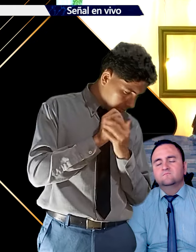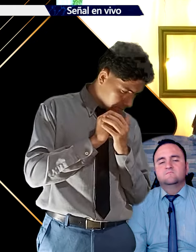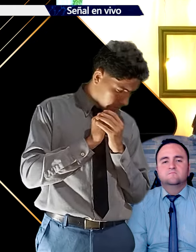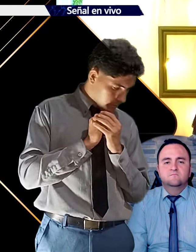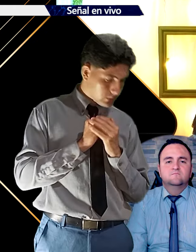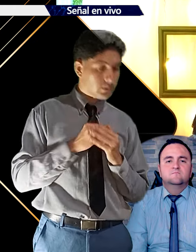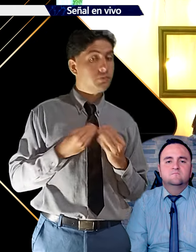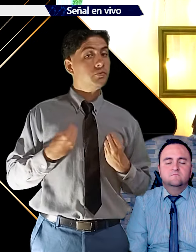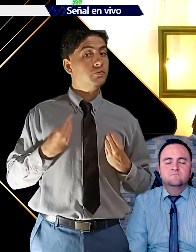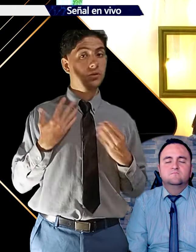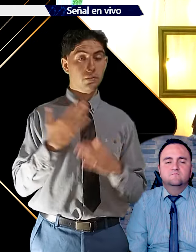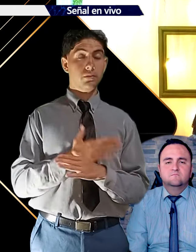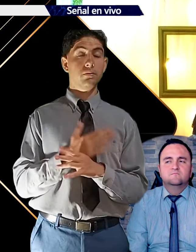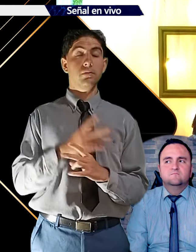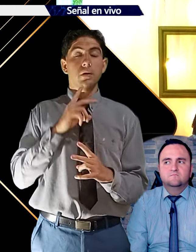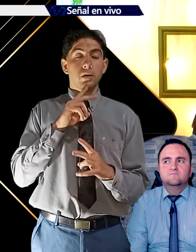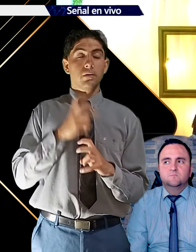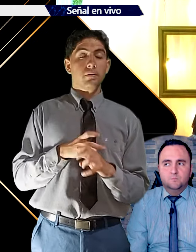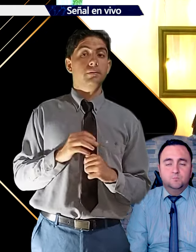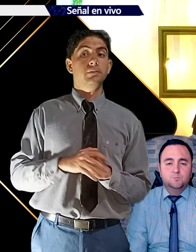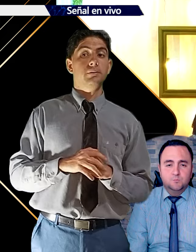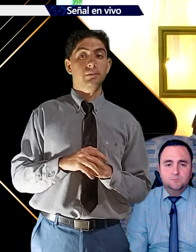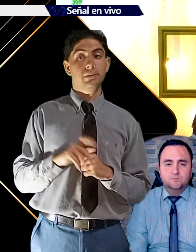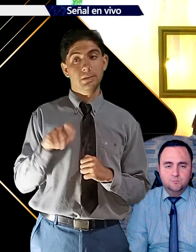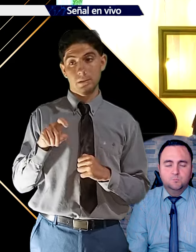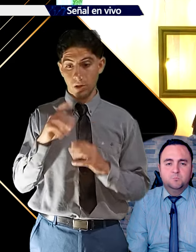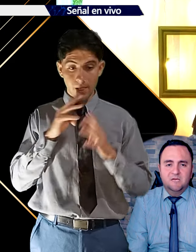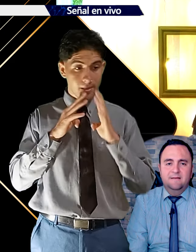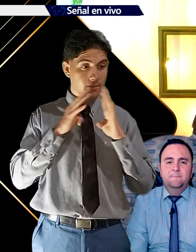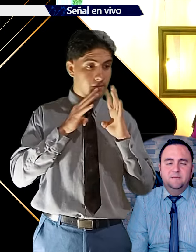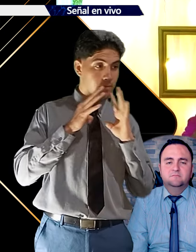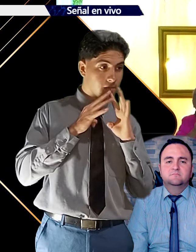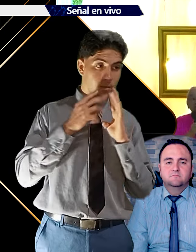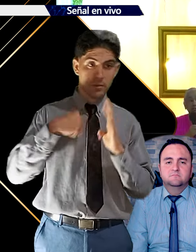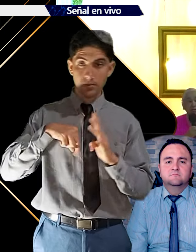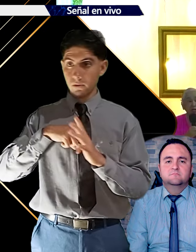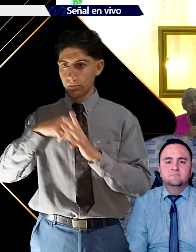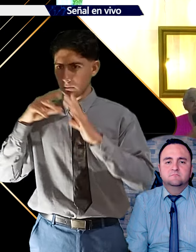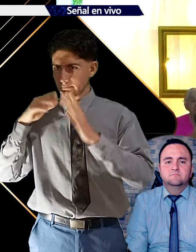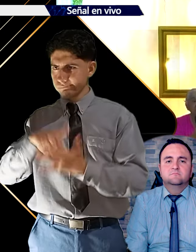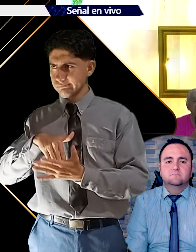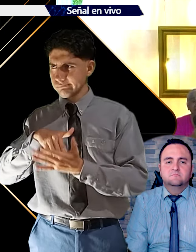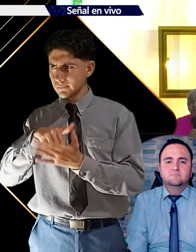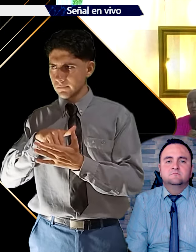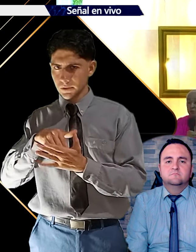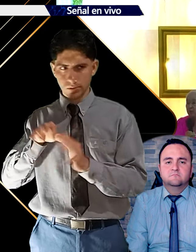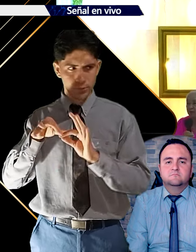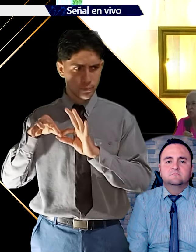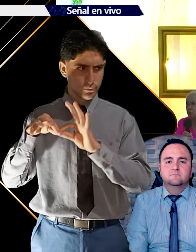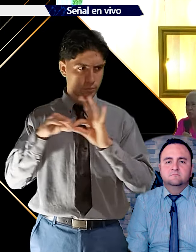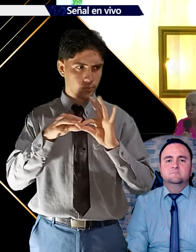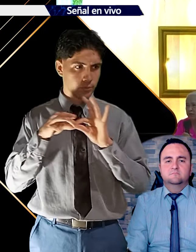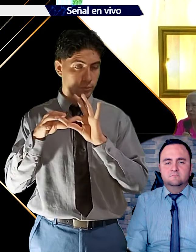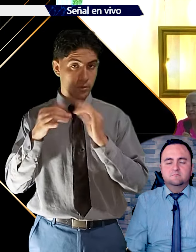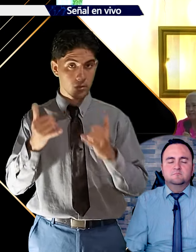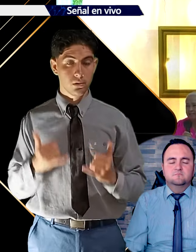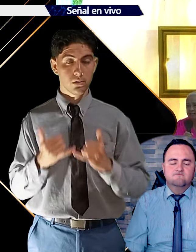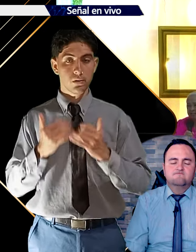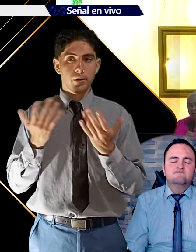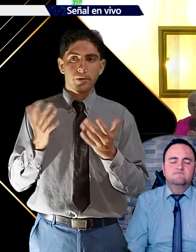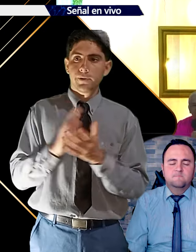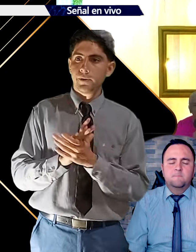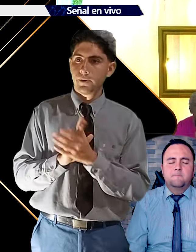esto. Pero la que no, uno pensaba que no estaba pasando nada, y sí estaban pasando cosas. Por eso necesitamos levantarnos como esos